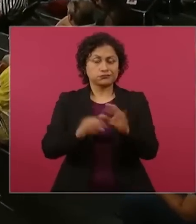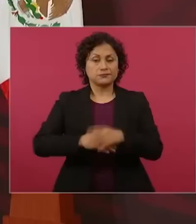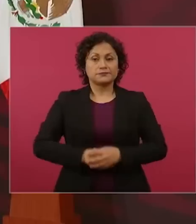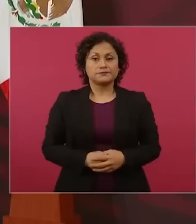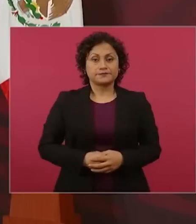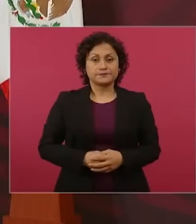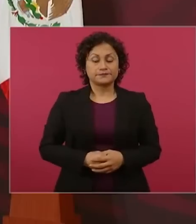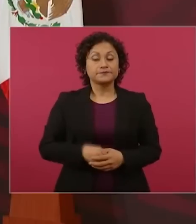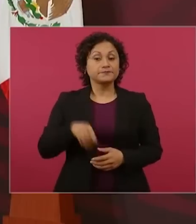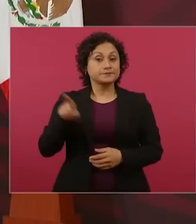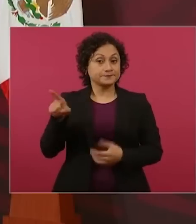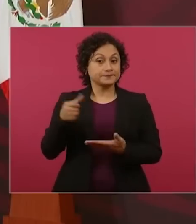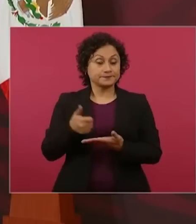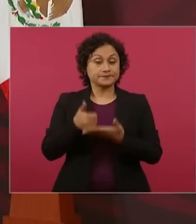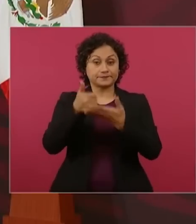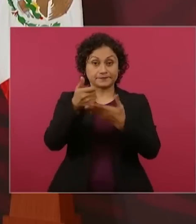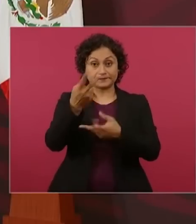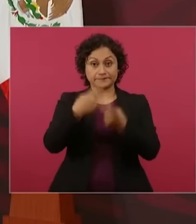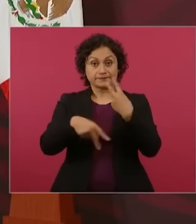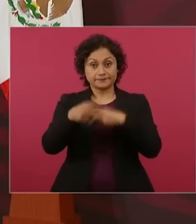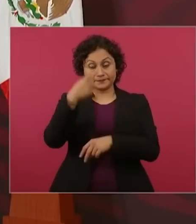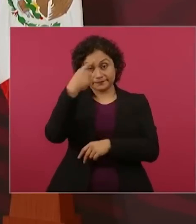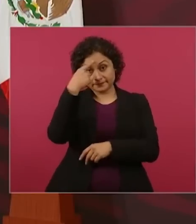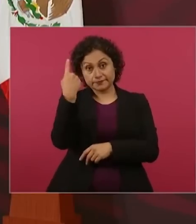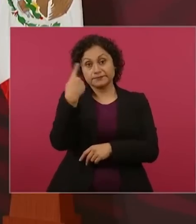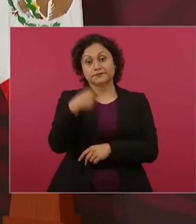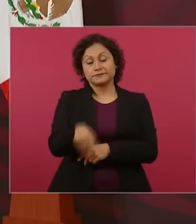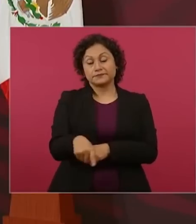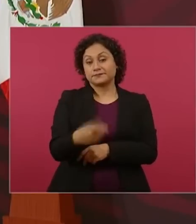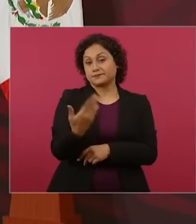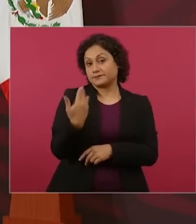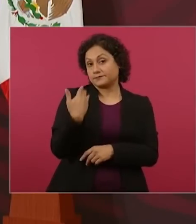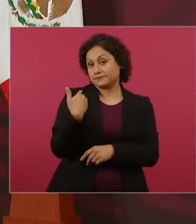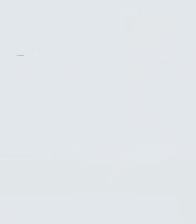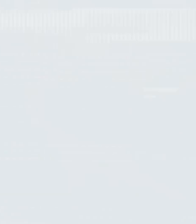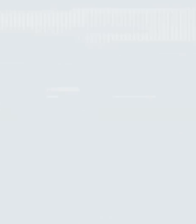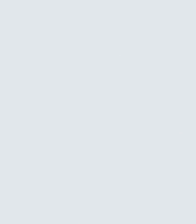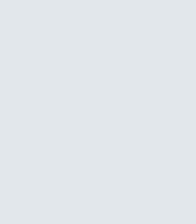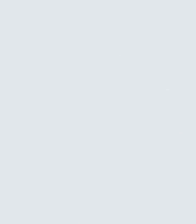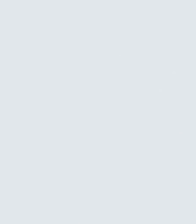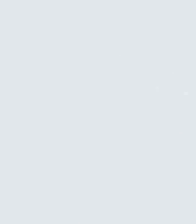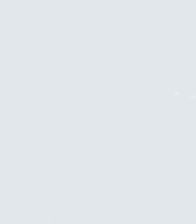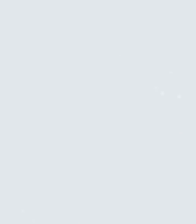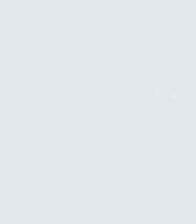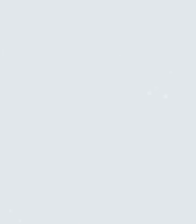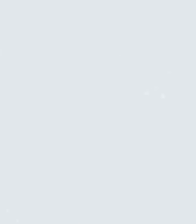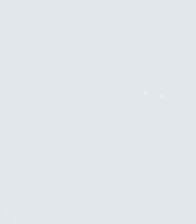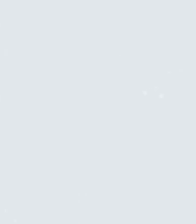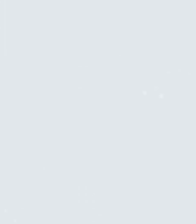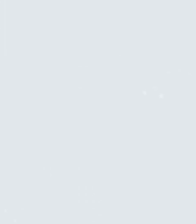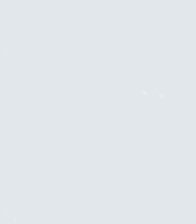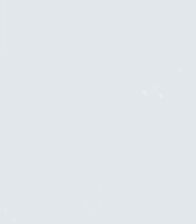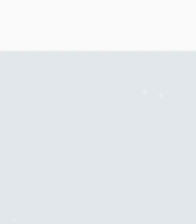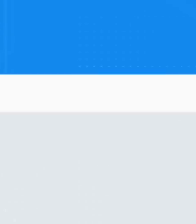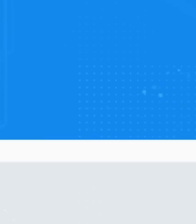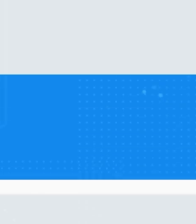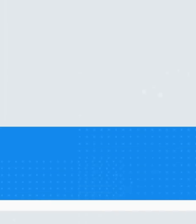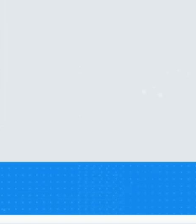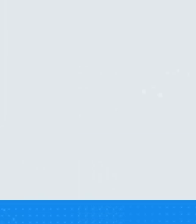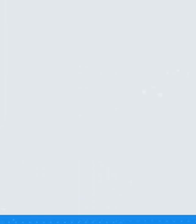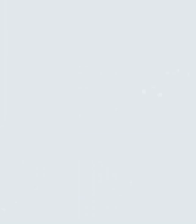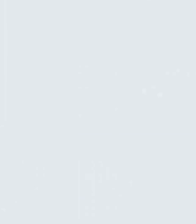y nos va a ayudar en este último tramo del gobierno. En un mensaje en redes sociales, Alicia Bárcena